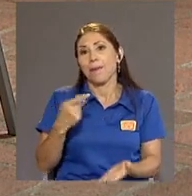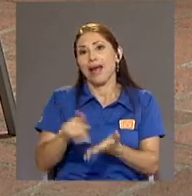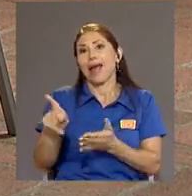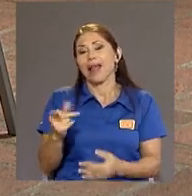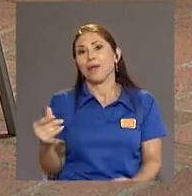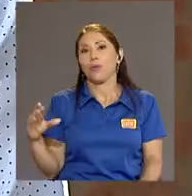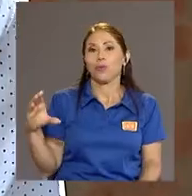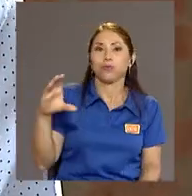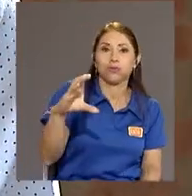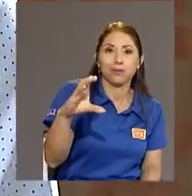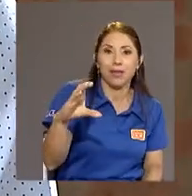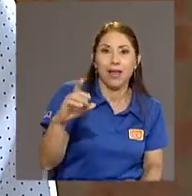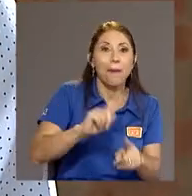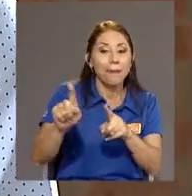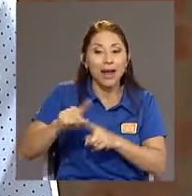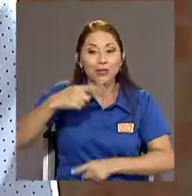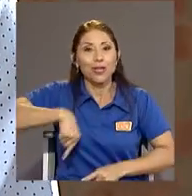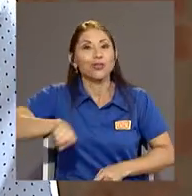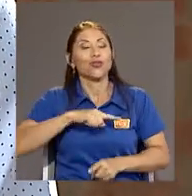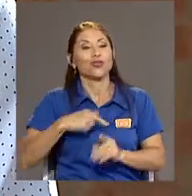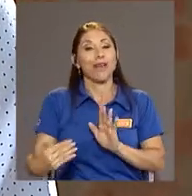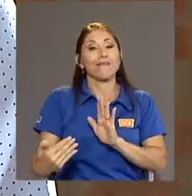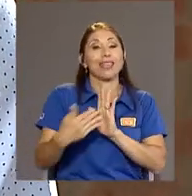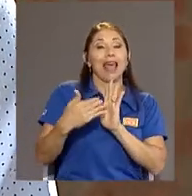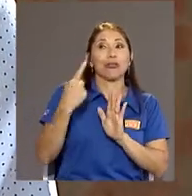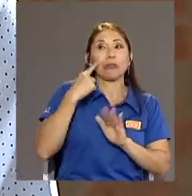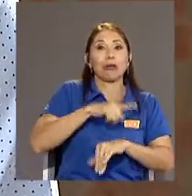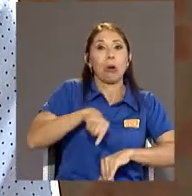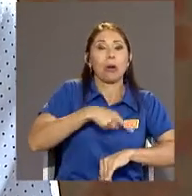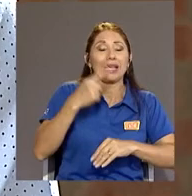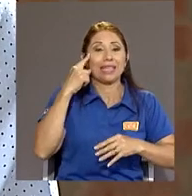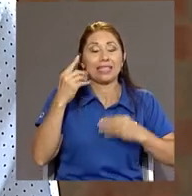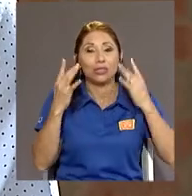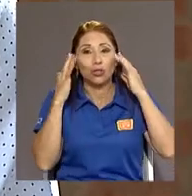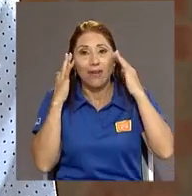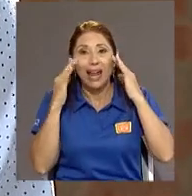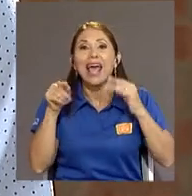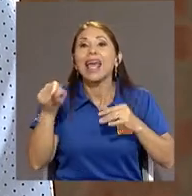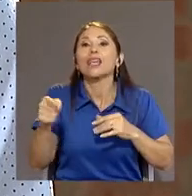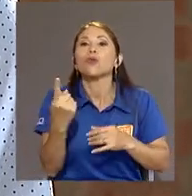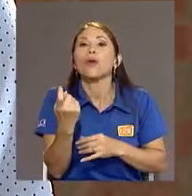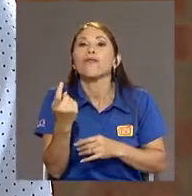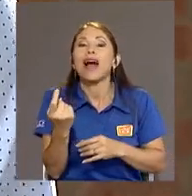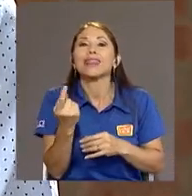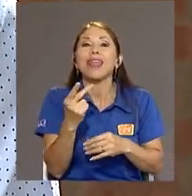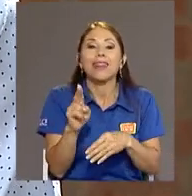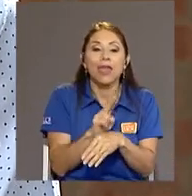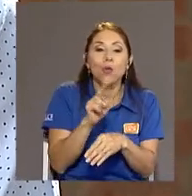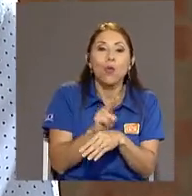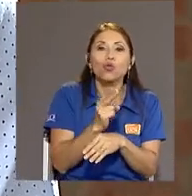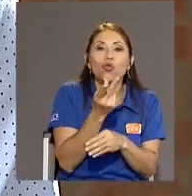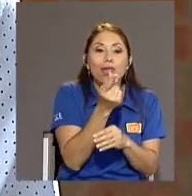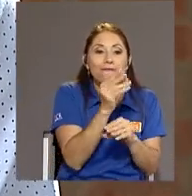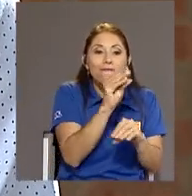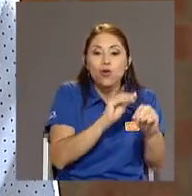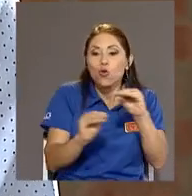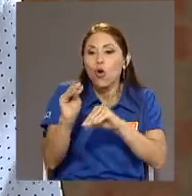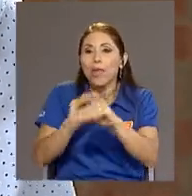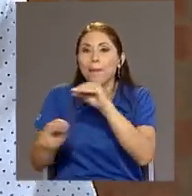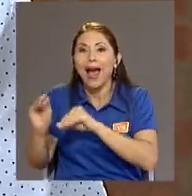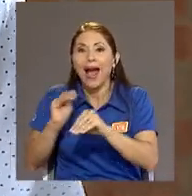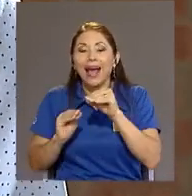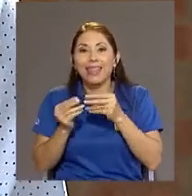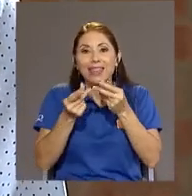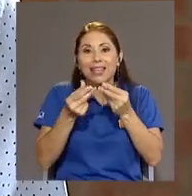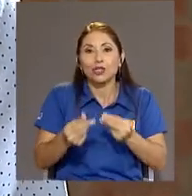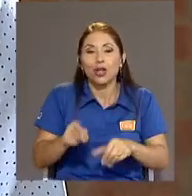Horas de zozobra. Eso fue por la falta de flujo de caja que tenía la Tesorería Nacional. La Tesorería Nacional es la pagadora y dice, bueno, en